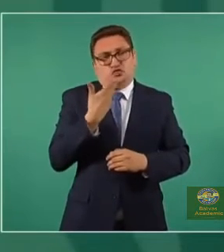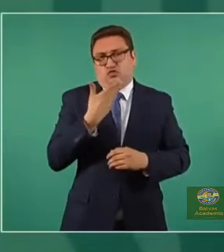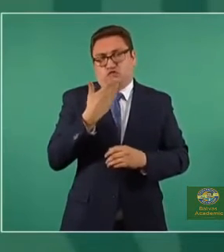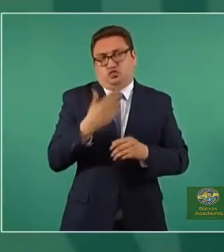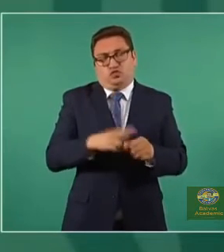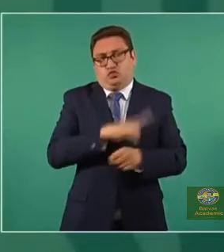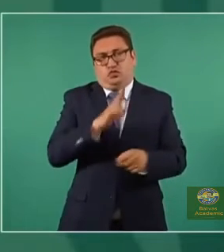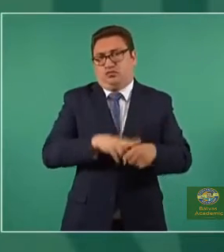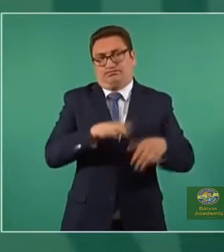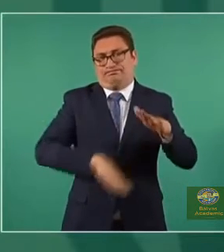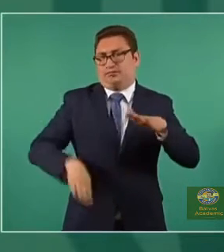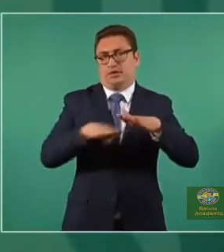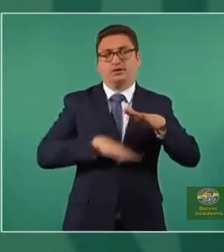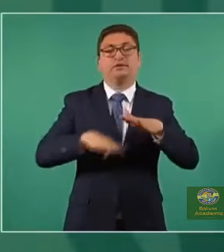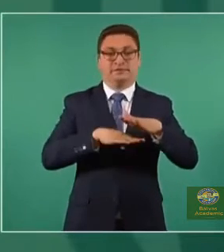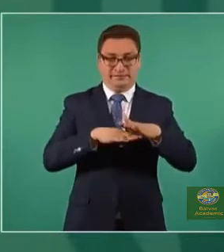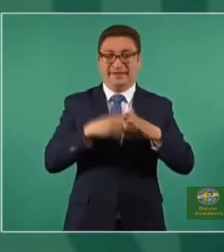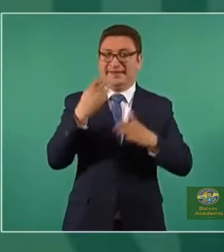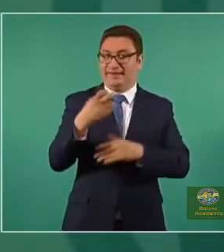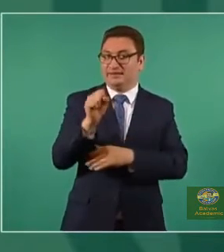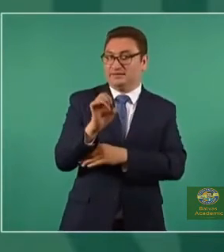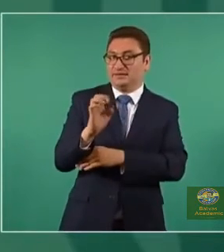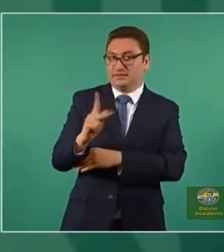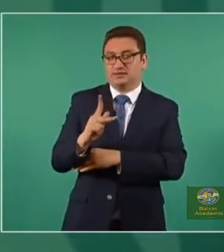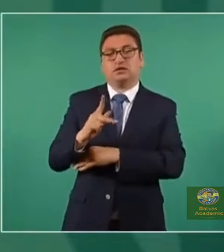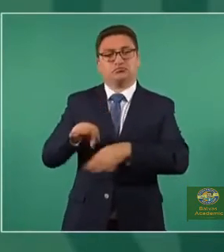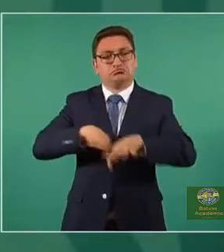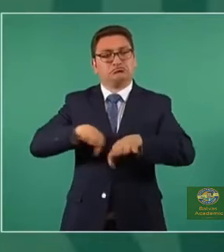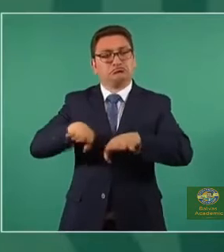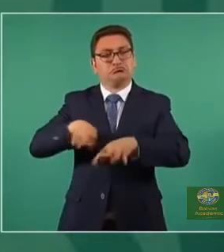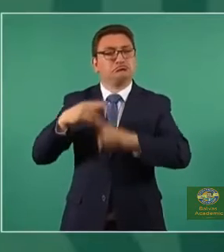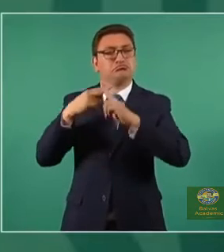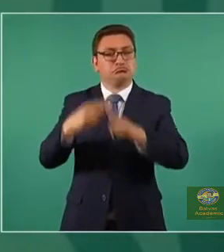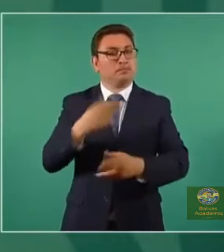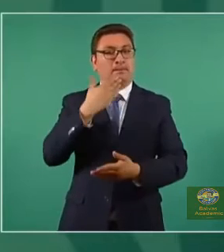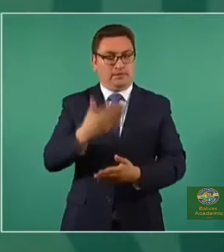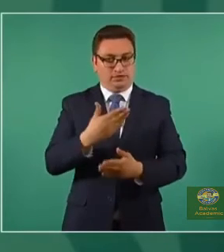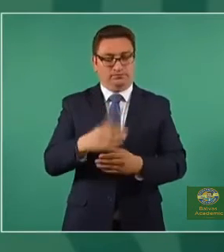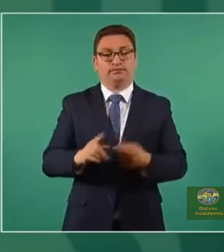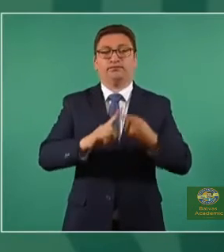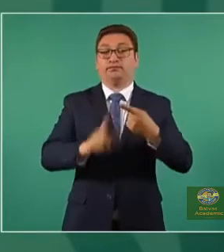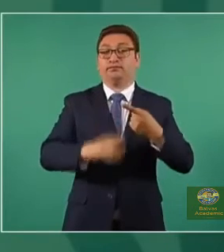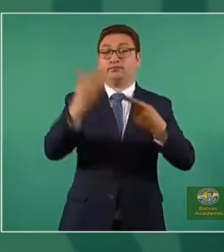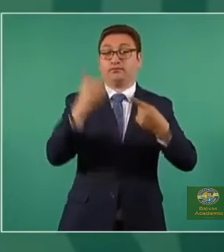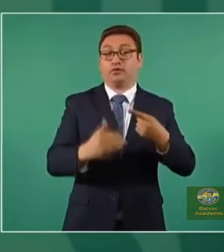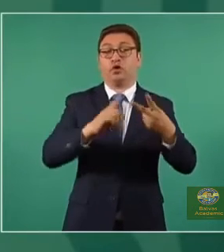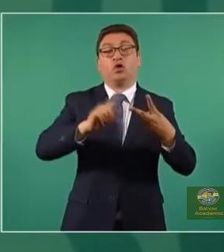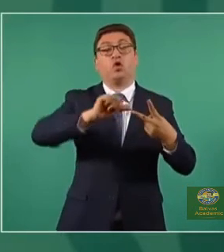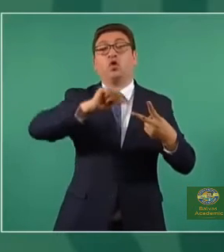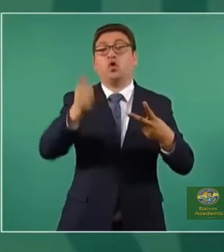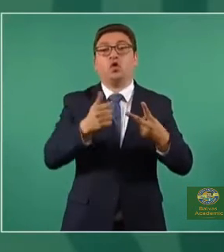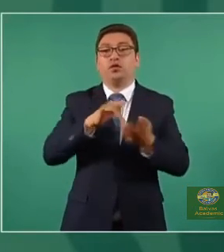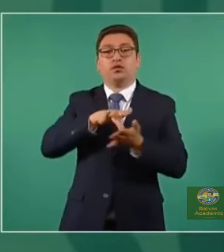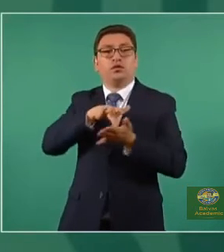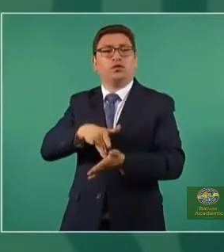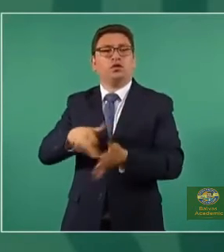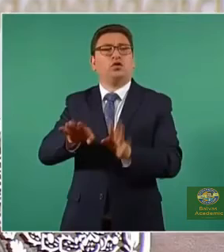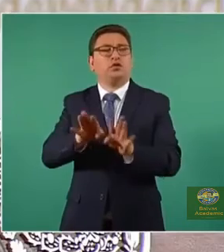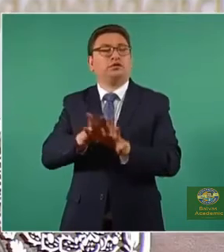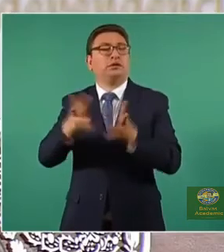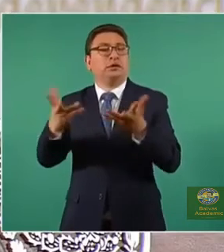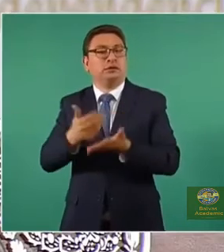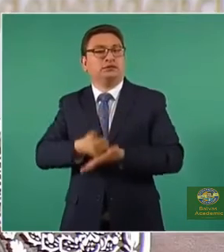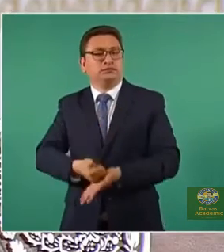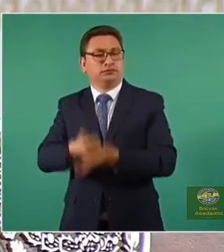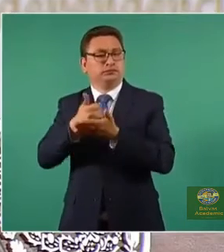de cumplirse y que está trabajando la Secretaría de manera muy efectiva. Segunda área donde vamos a tratar de cooperar con la Secretaría y tratar de